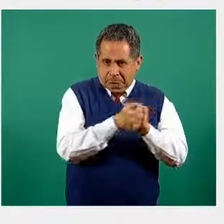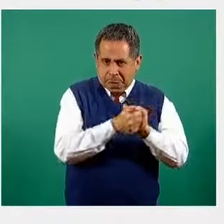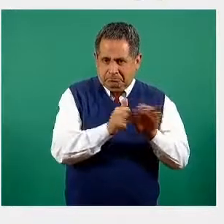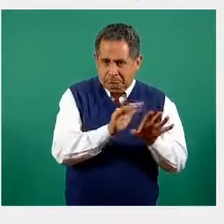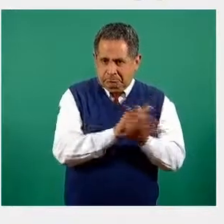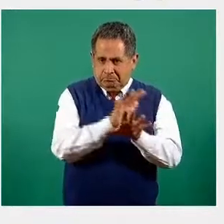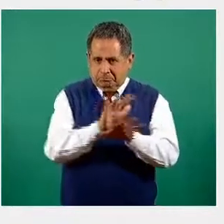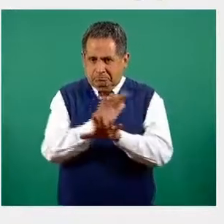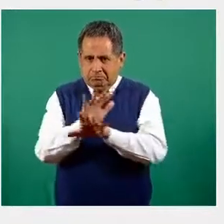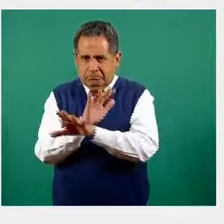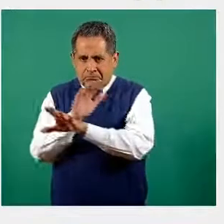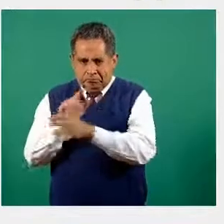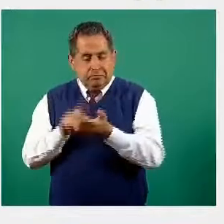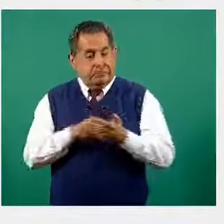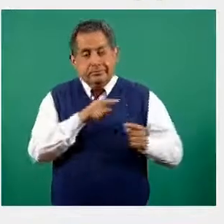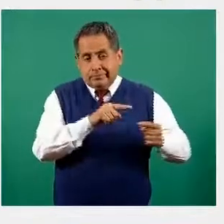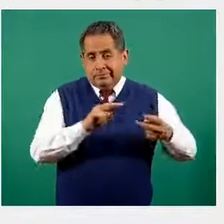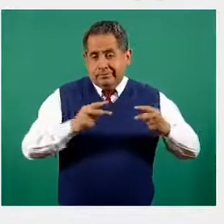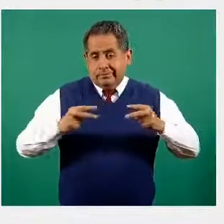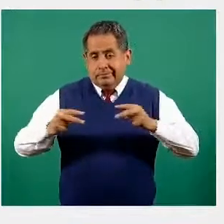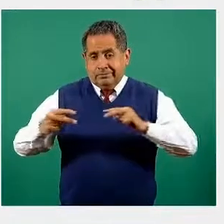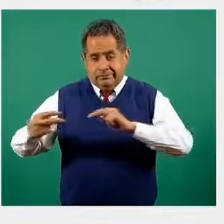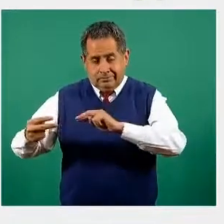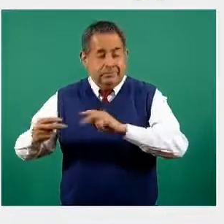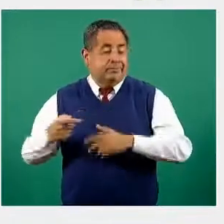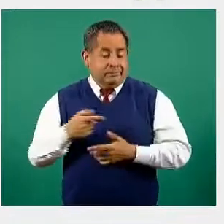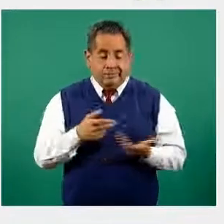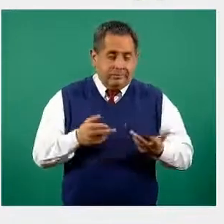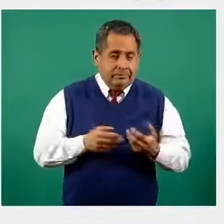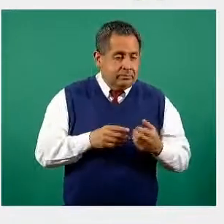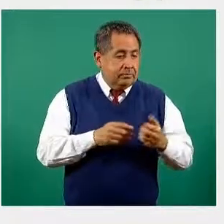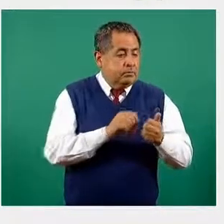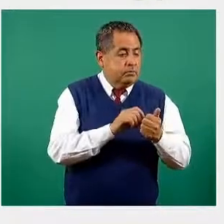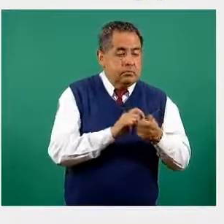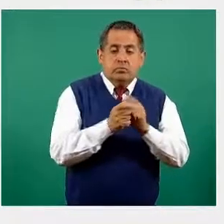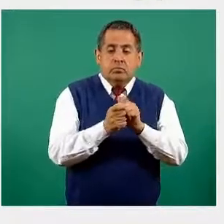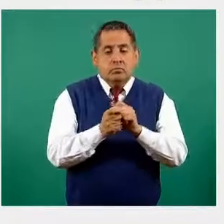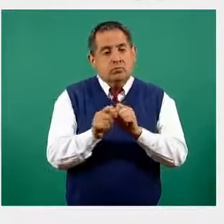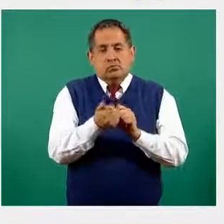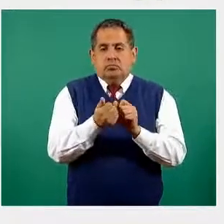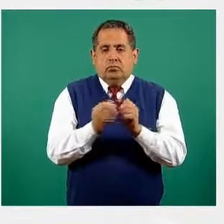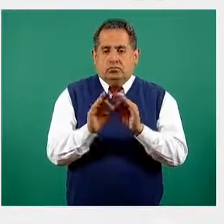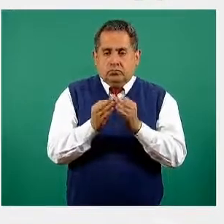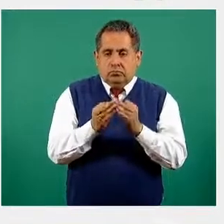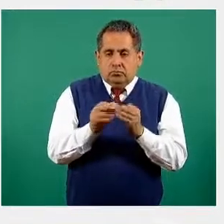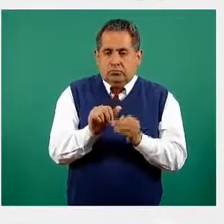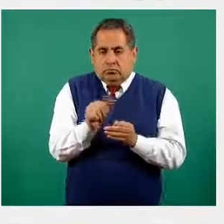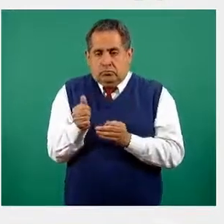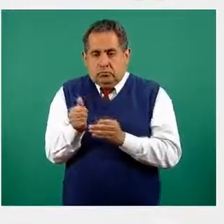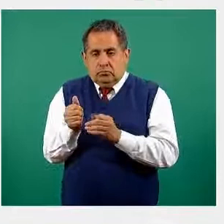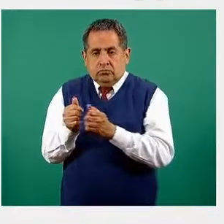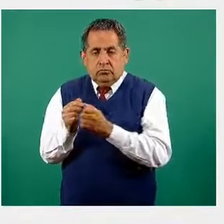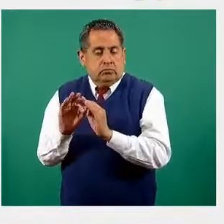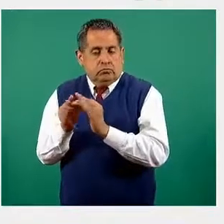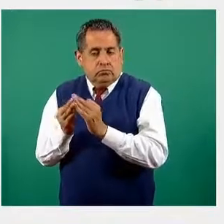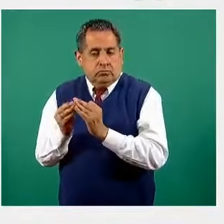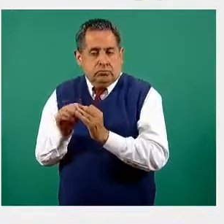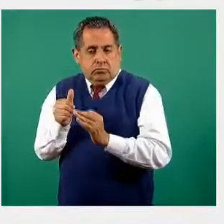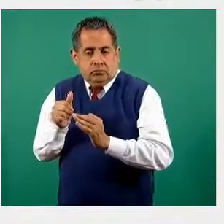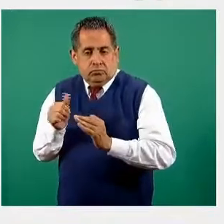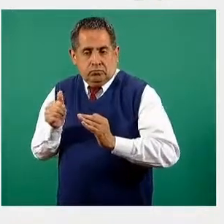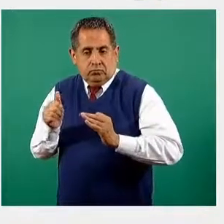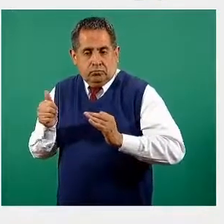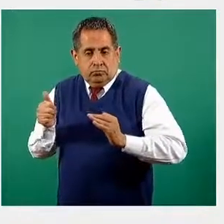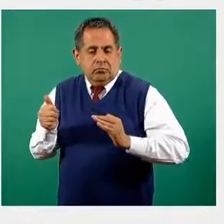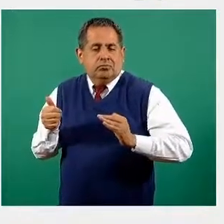este virus genéticamente hablando, o sea, cuando va cambiando, cuando va mutando, se va agrupando en estos diferentes clados.